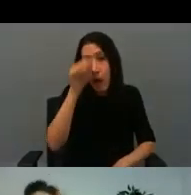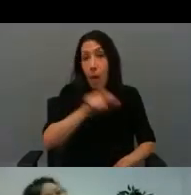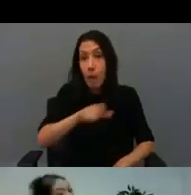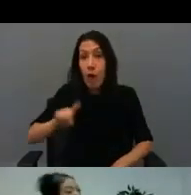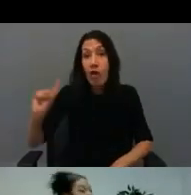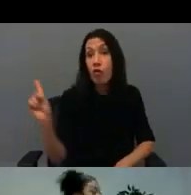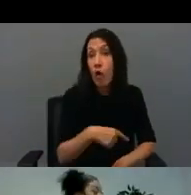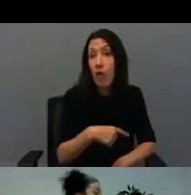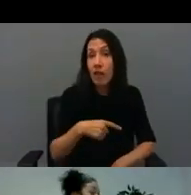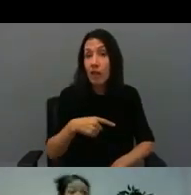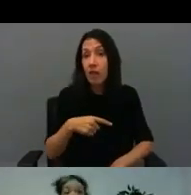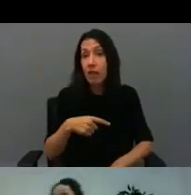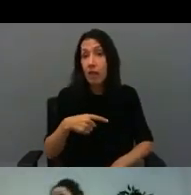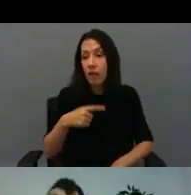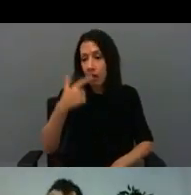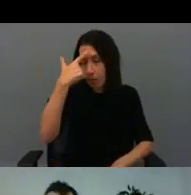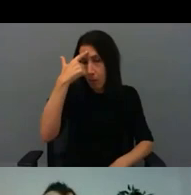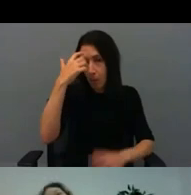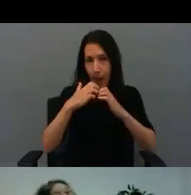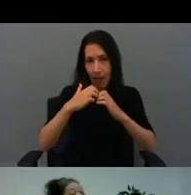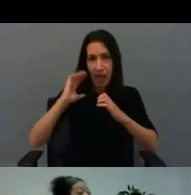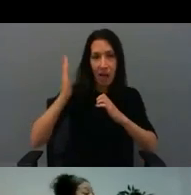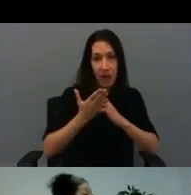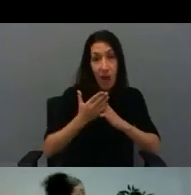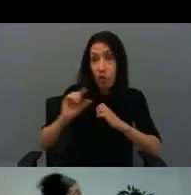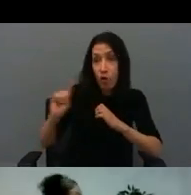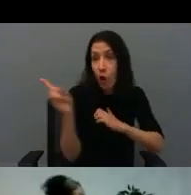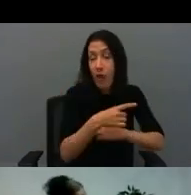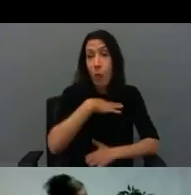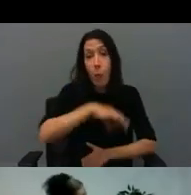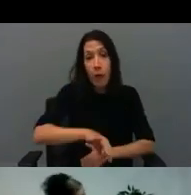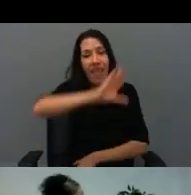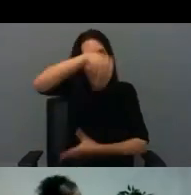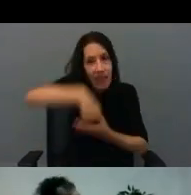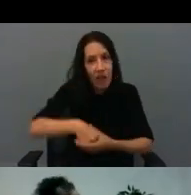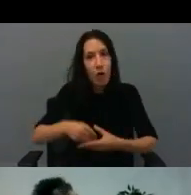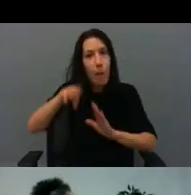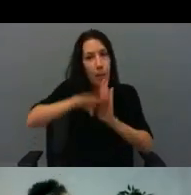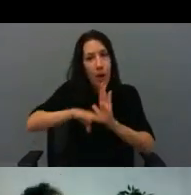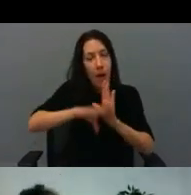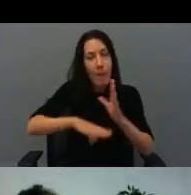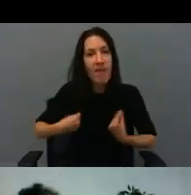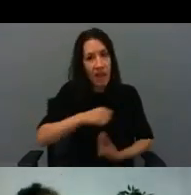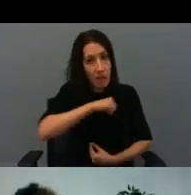parálisis cerebral pueden formar parte de un programa de vida independiente?